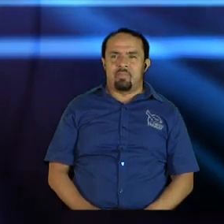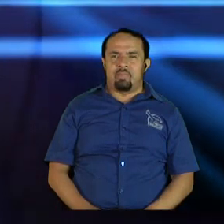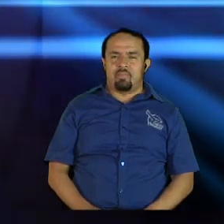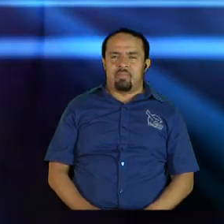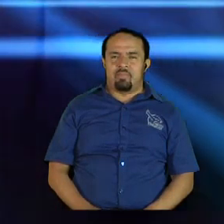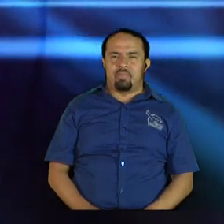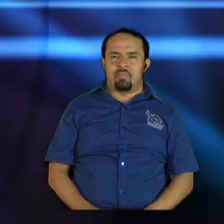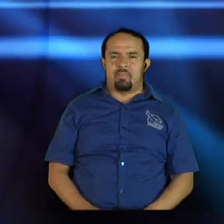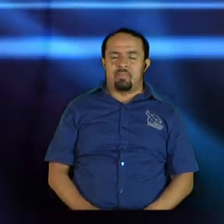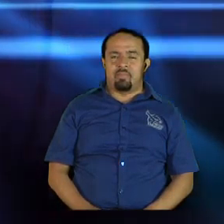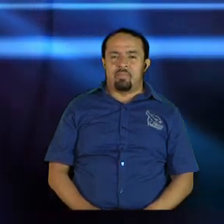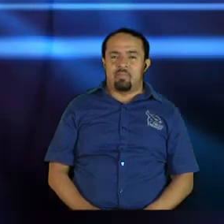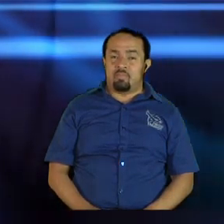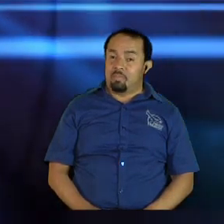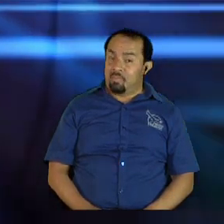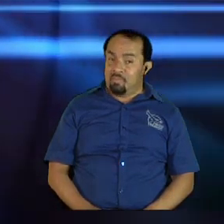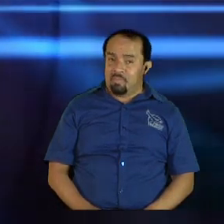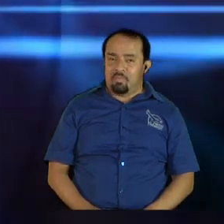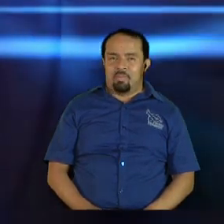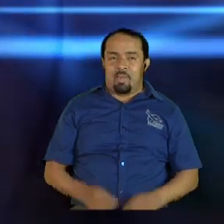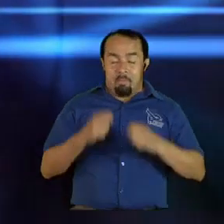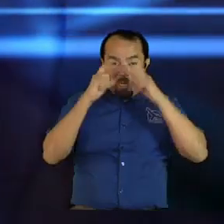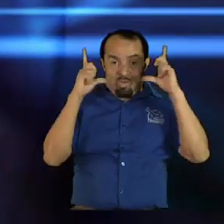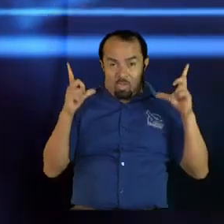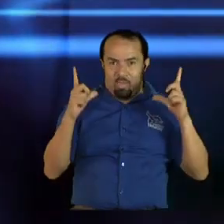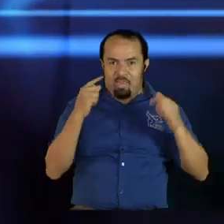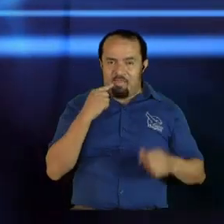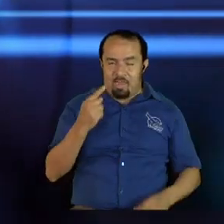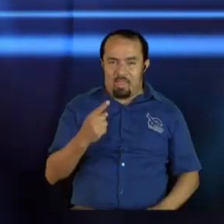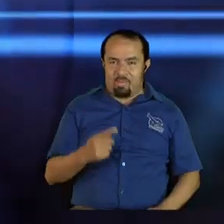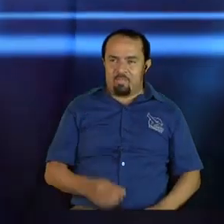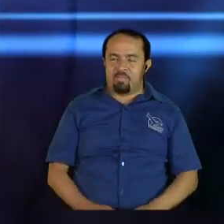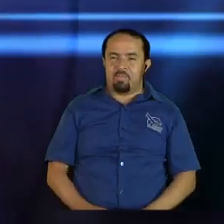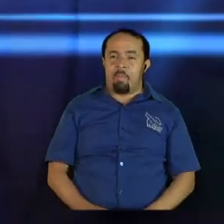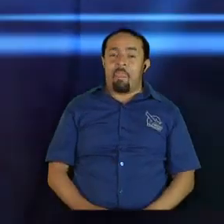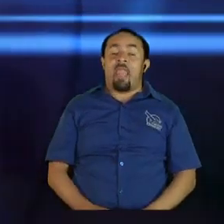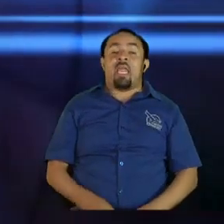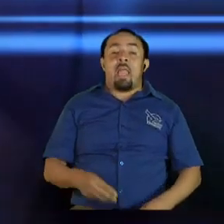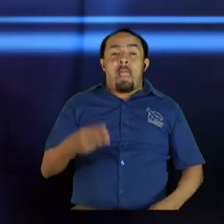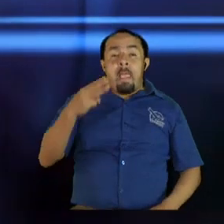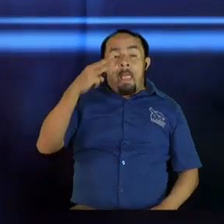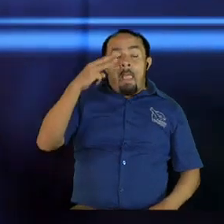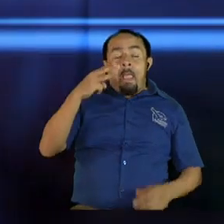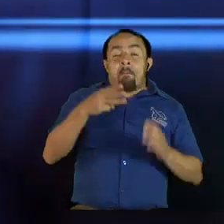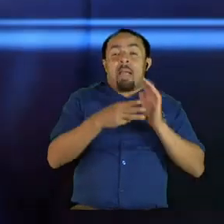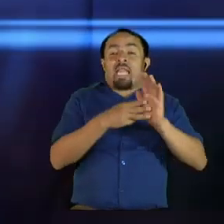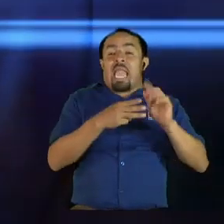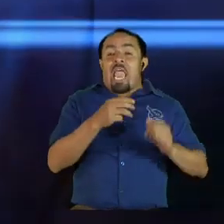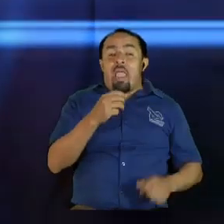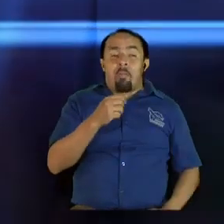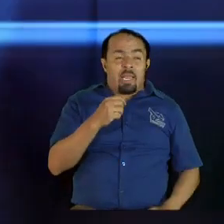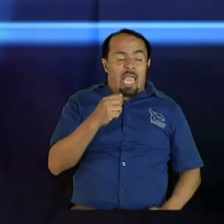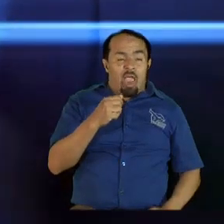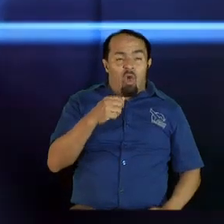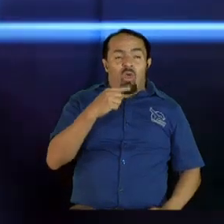Ojalá. Tremendo, ¿eh? Ahora, Mateo capítulo 15, versículo 19, se queda hasta aquí la